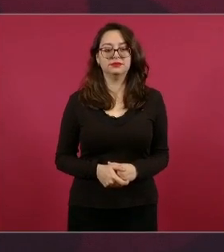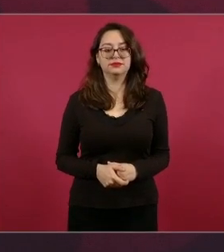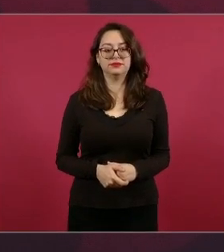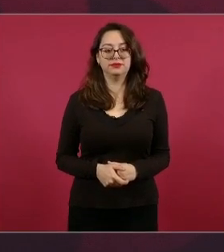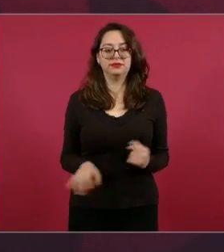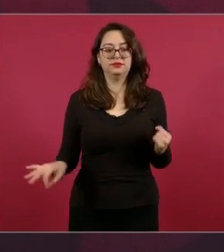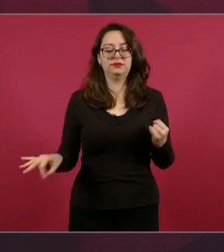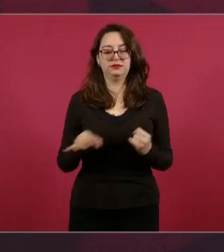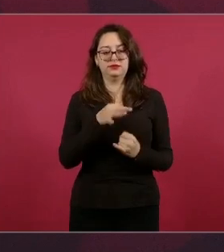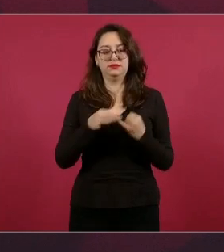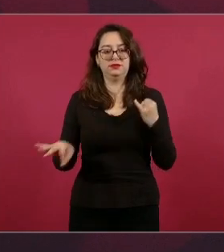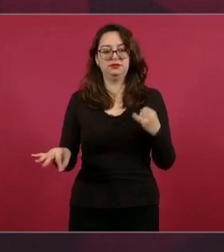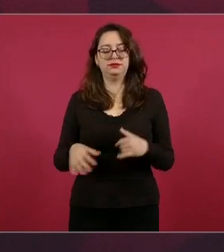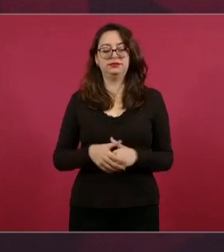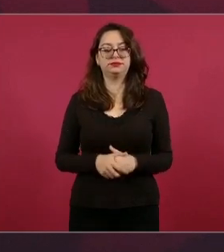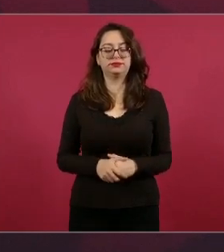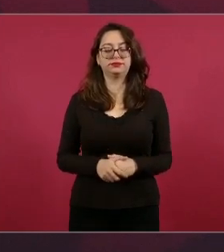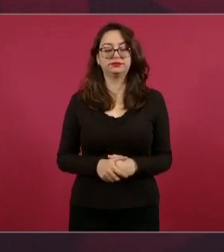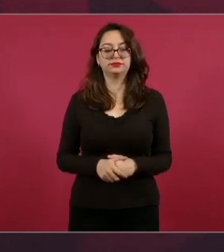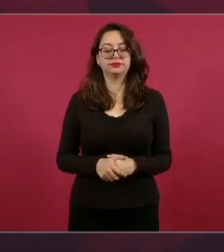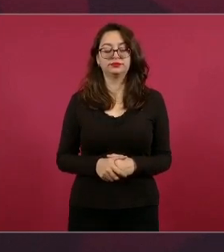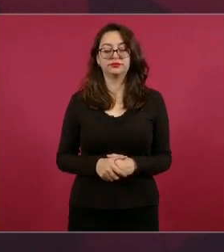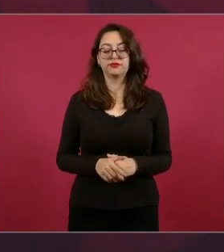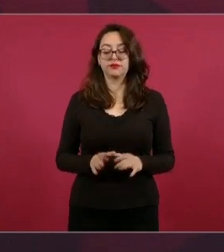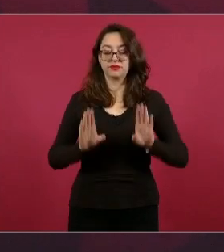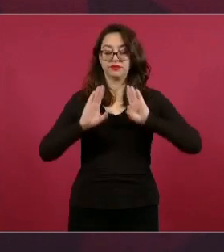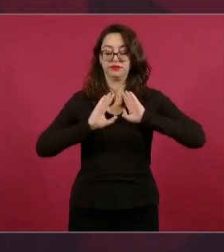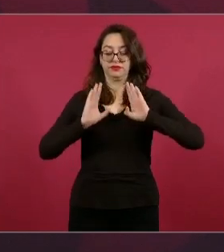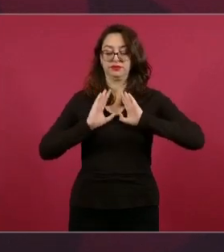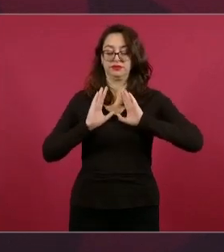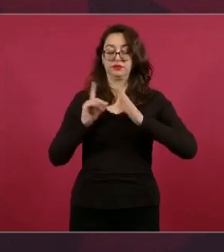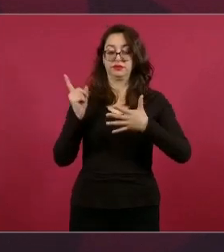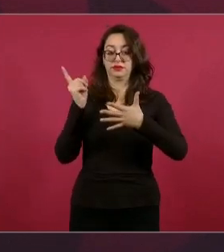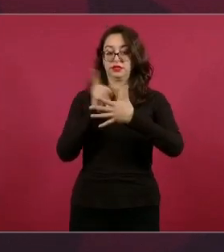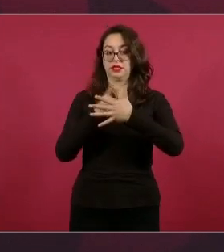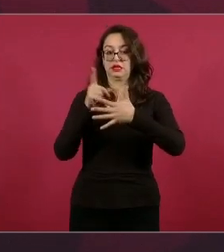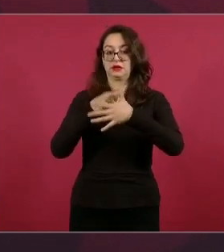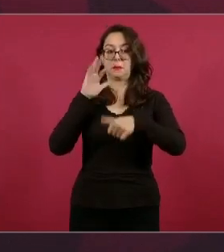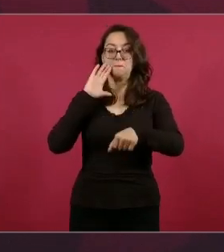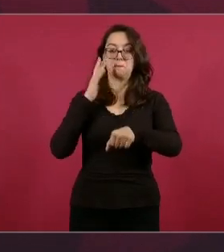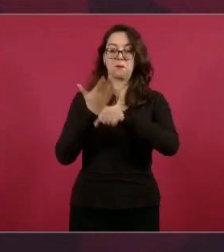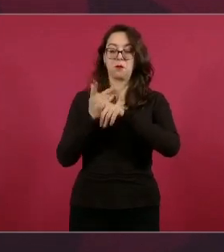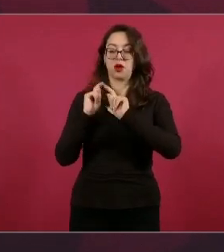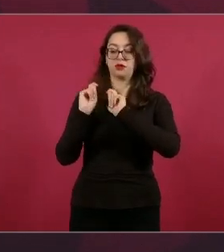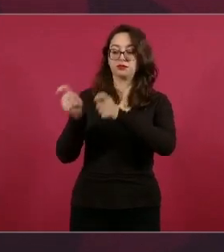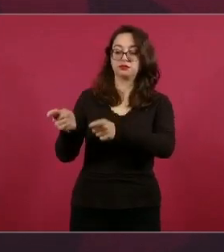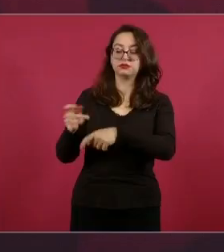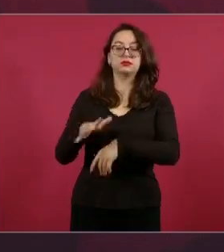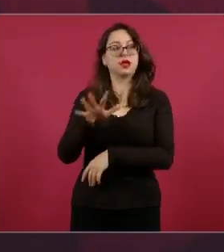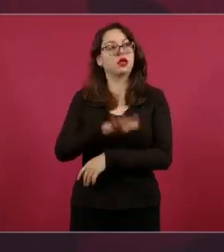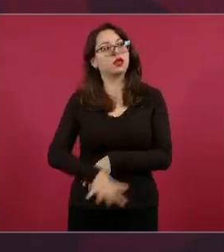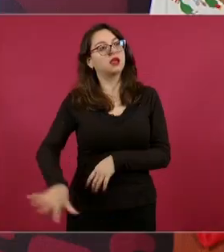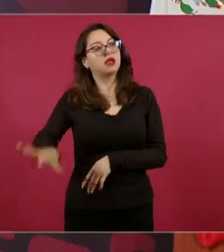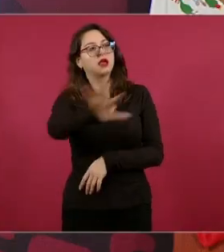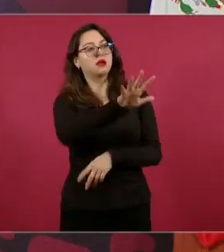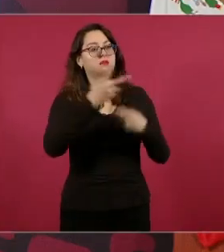Y por último, la quinta misión del Ejército, el auxilio a la